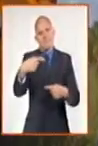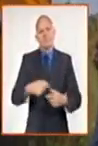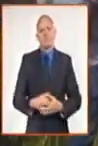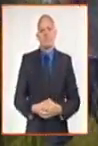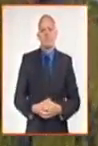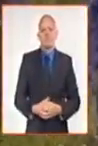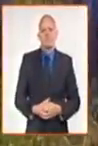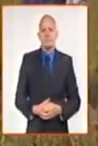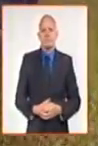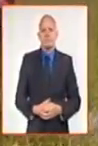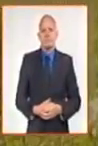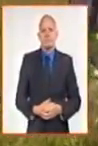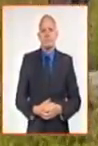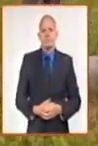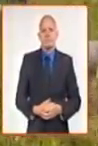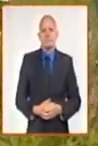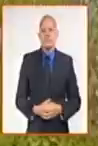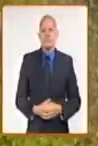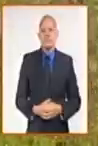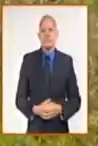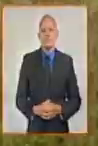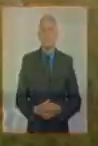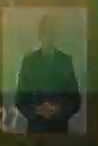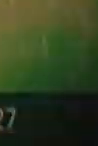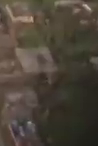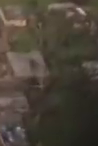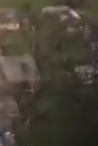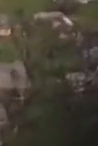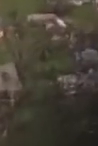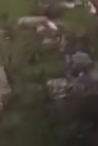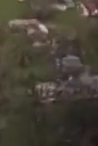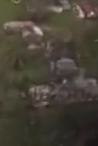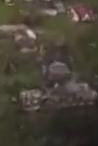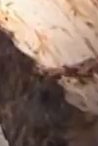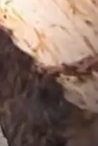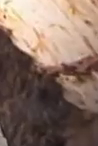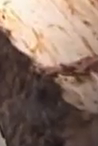Roberto Molina y Emi Valdés, Sistema Informativo de la Televisión Cubana.